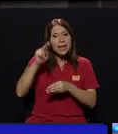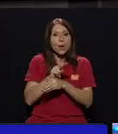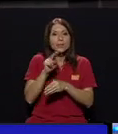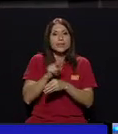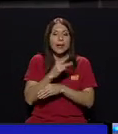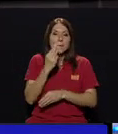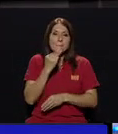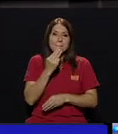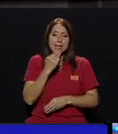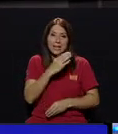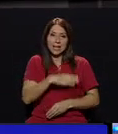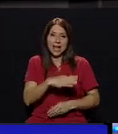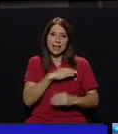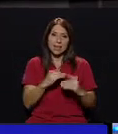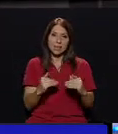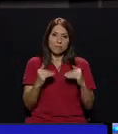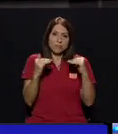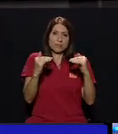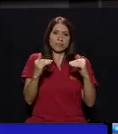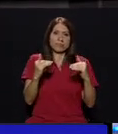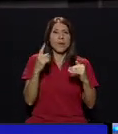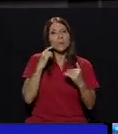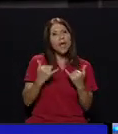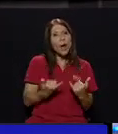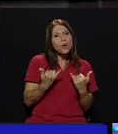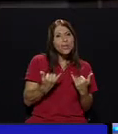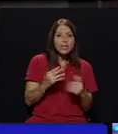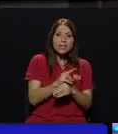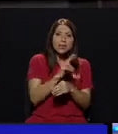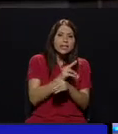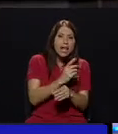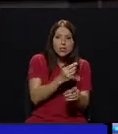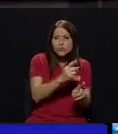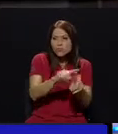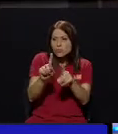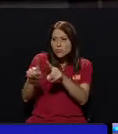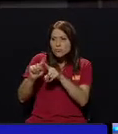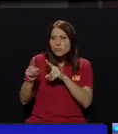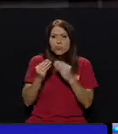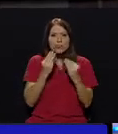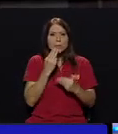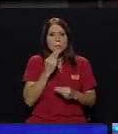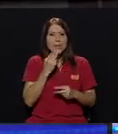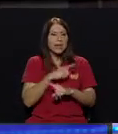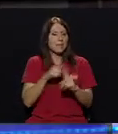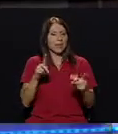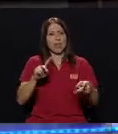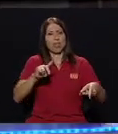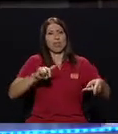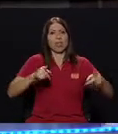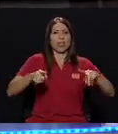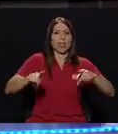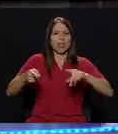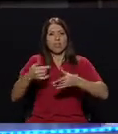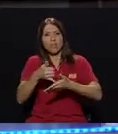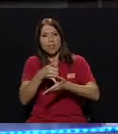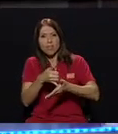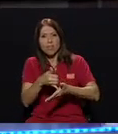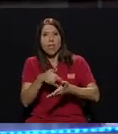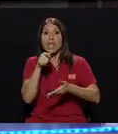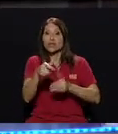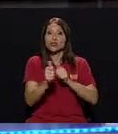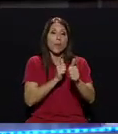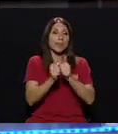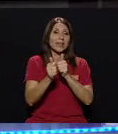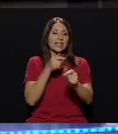a consumir miel de calidad. Porque se está generando también mucha miel que es adulterada y eso nosotros lo sentimos como una competencia